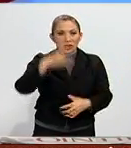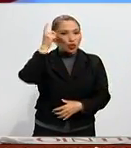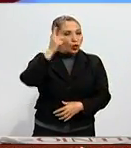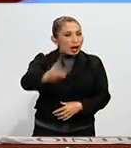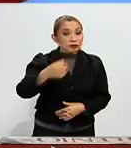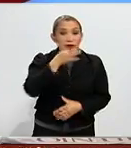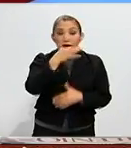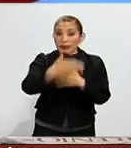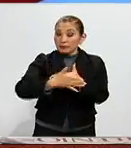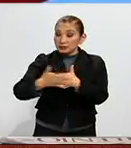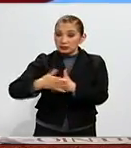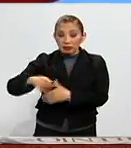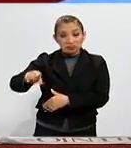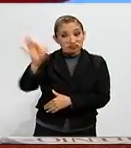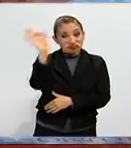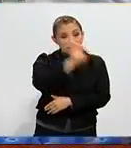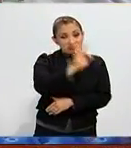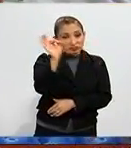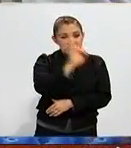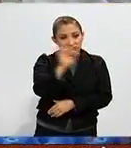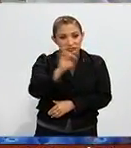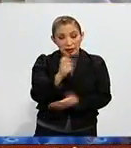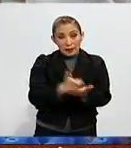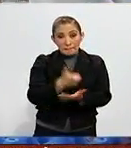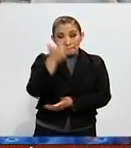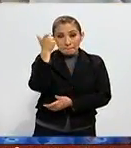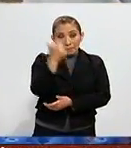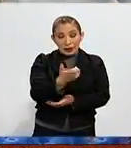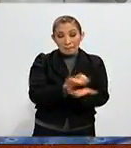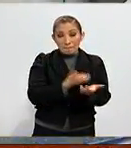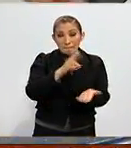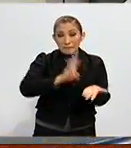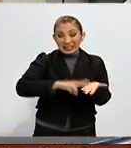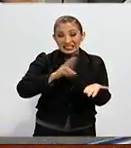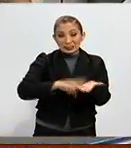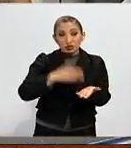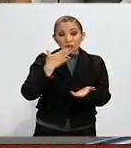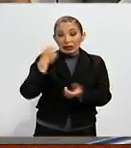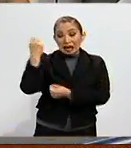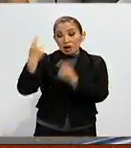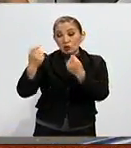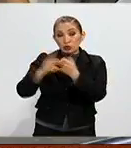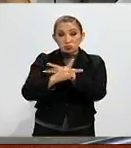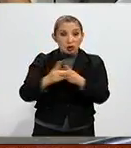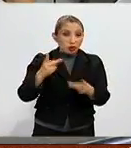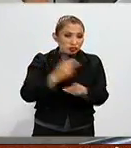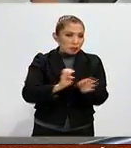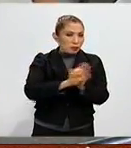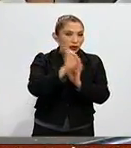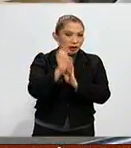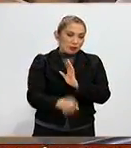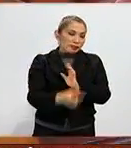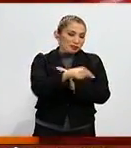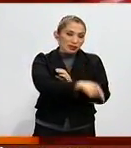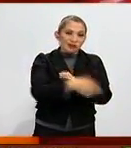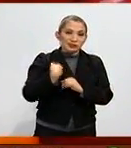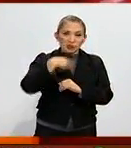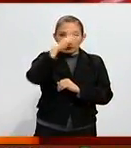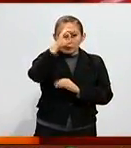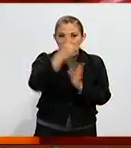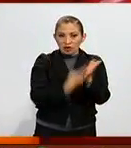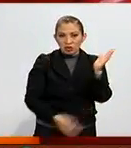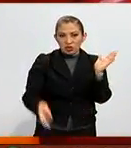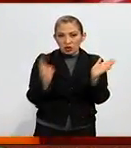industriales advirtieron sobre posibles alzas en los precios y desabasto de algunos productos como consecuencia del hoy no